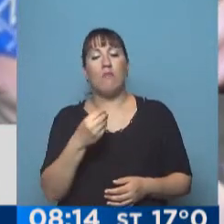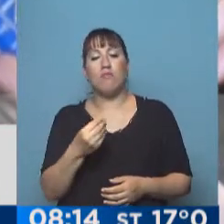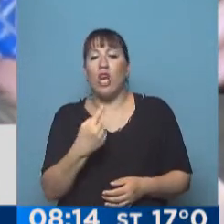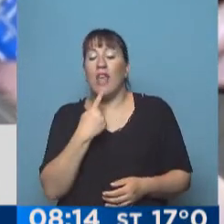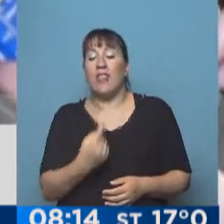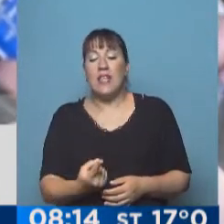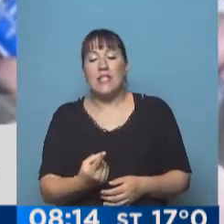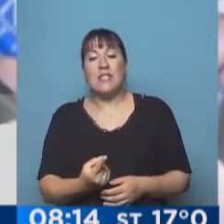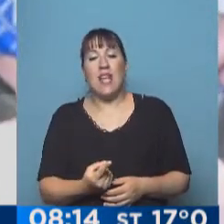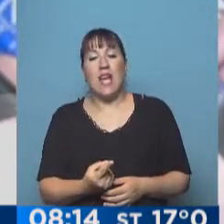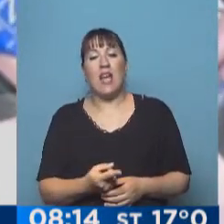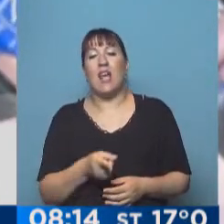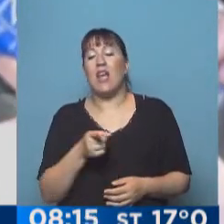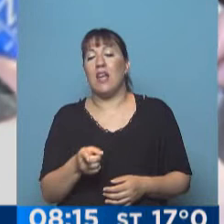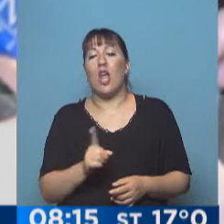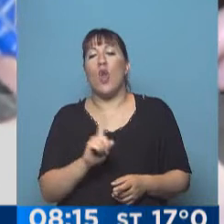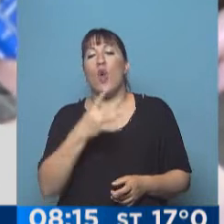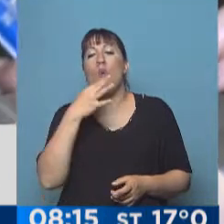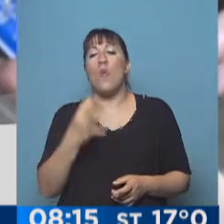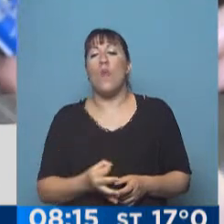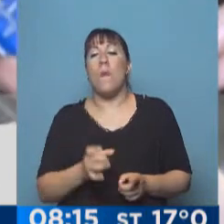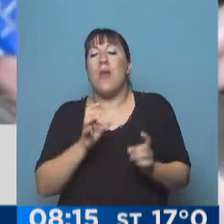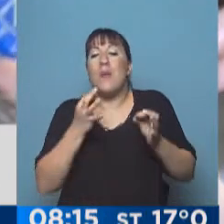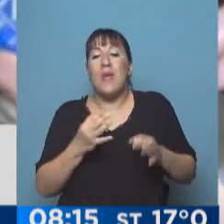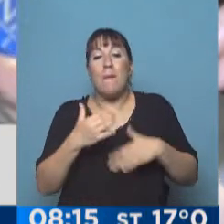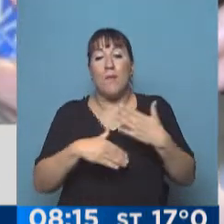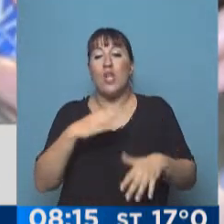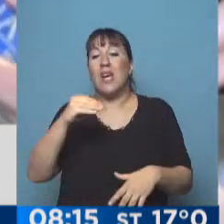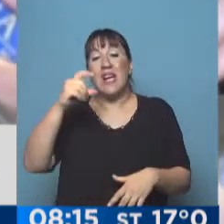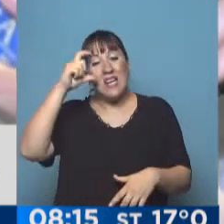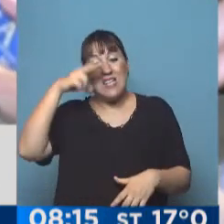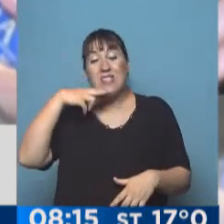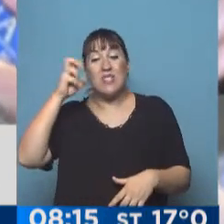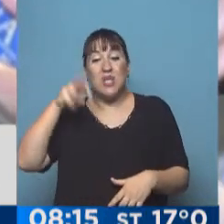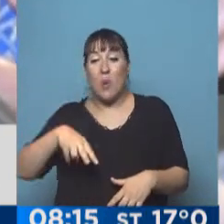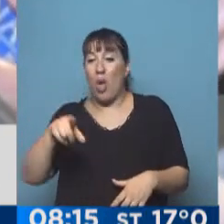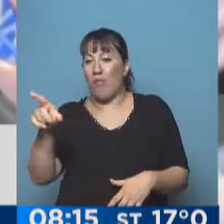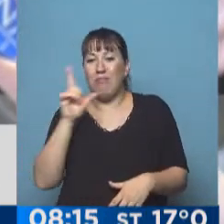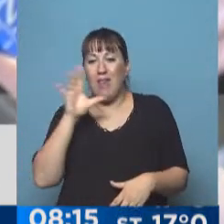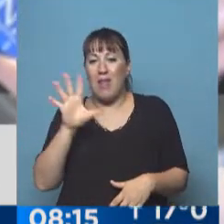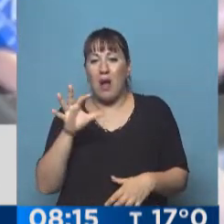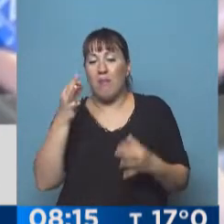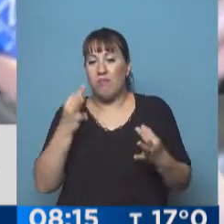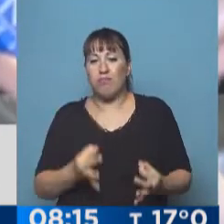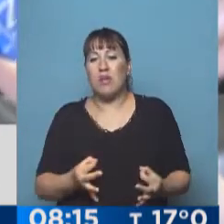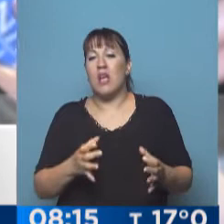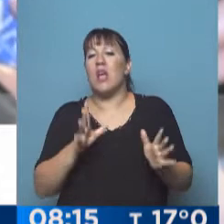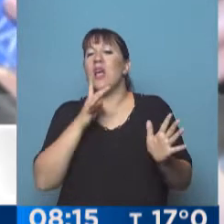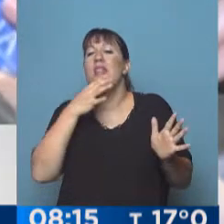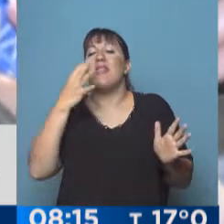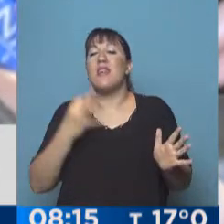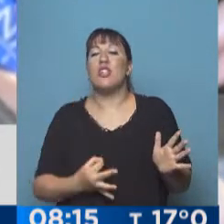dice que esto se no ha cumplido con el debido proceso llevaron no participaba de esta discusión con lo cual unilateralmente han tomado una decisión